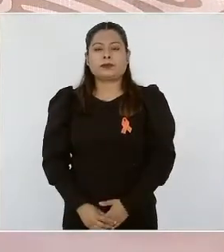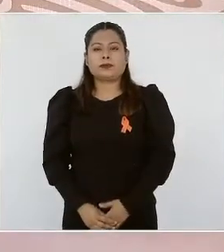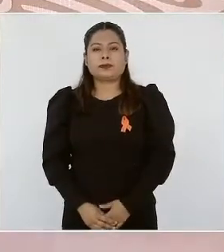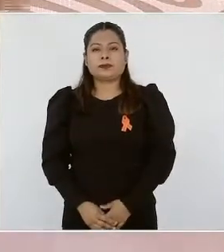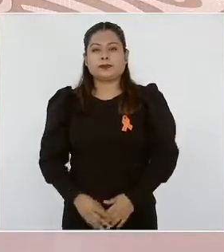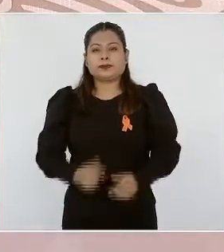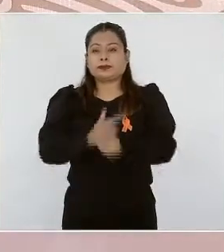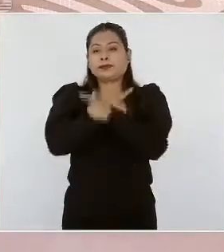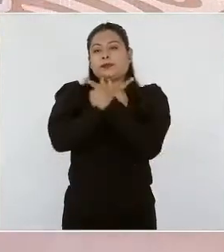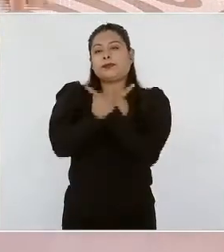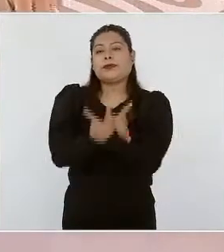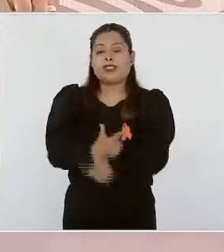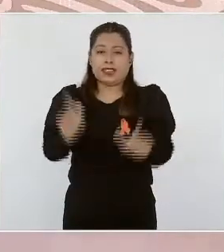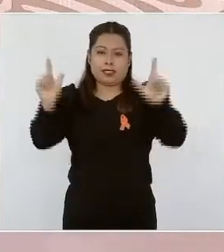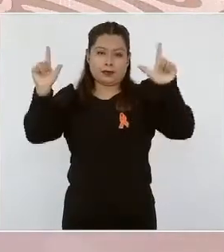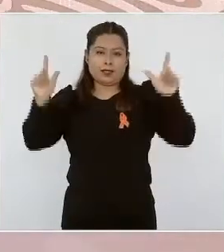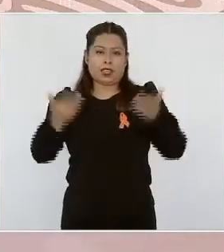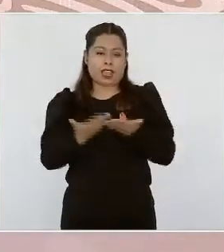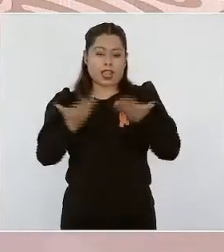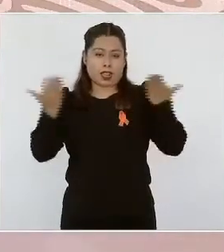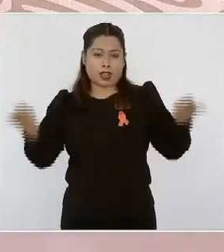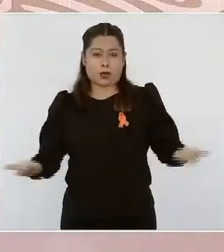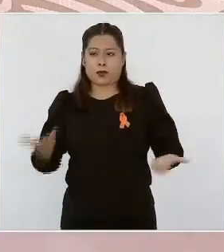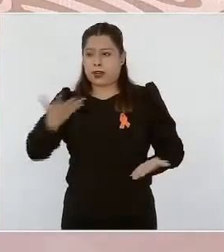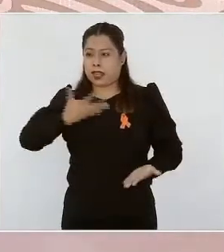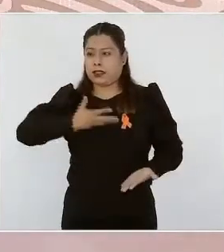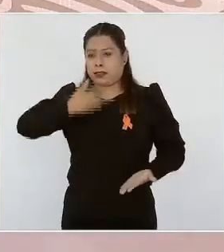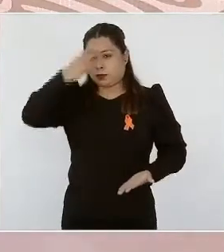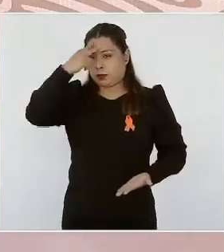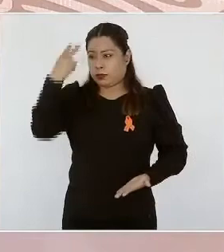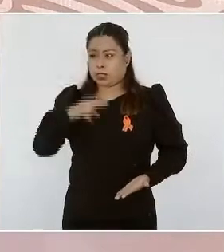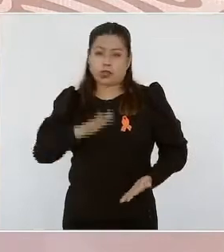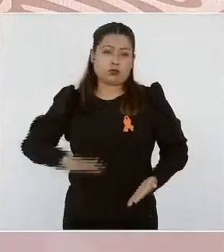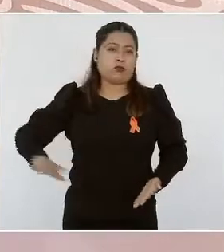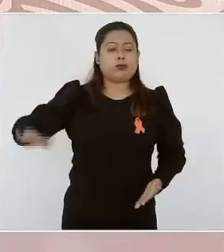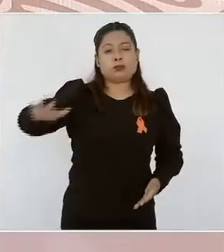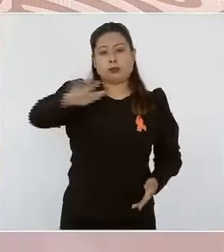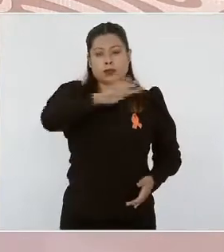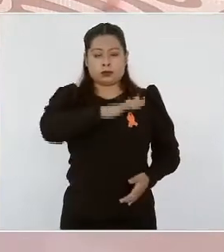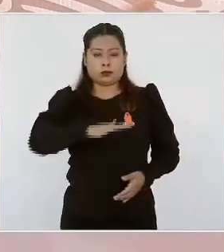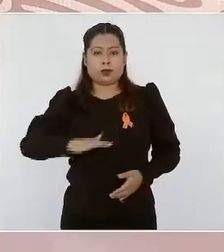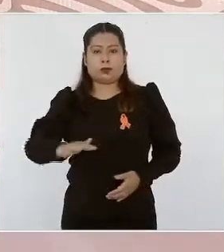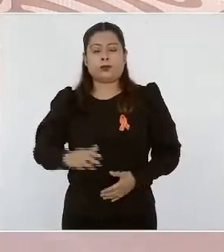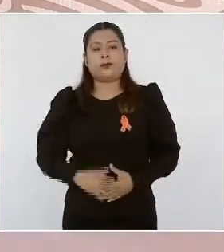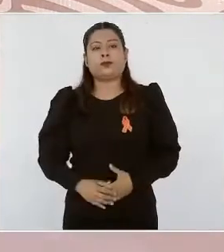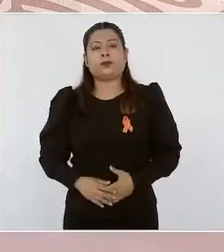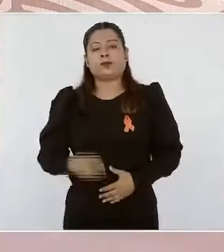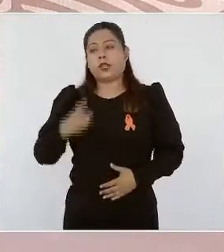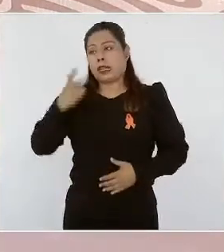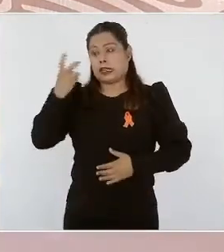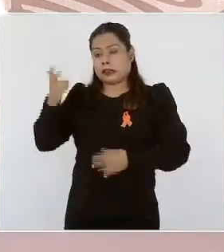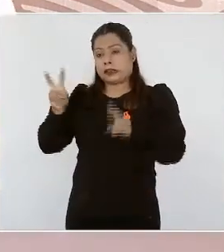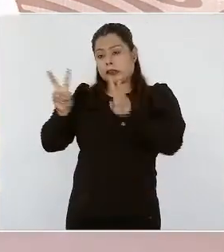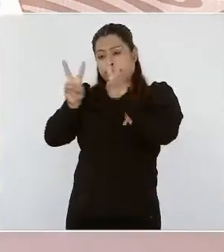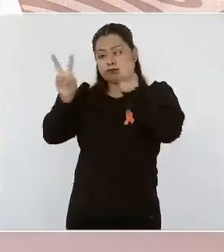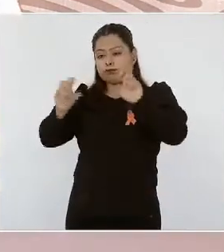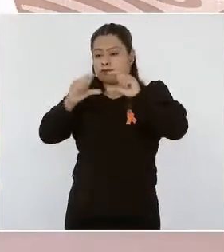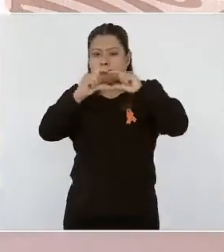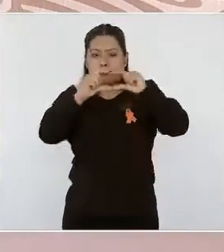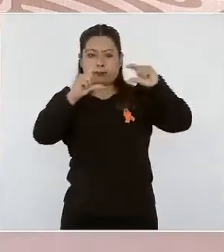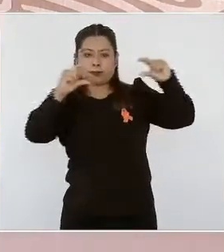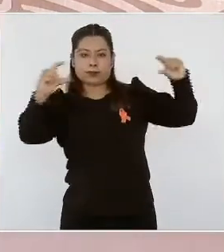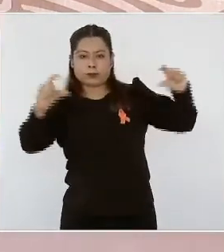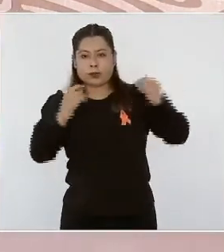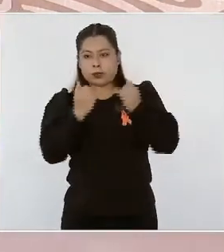y de la libertad que hoy tenemos los mexicanos. O esas frases que también cita mucho el